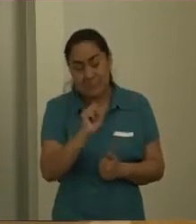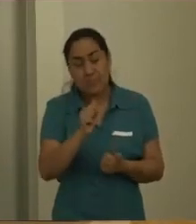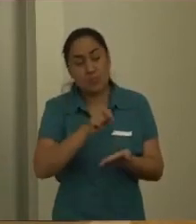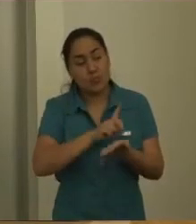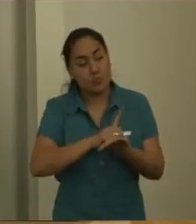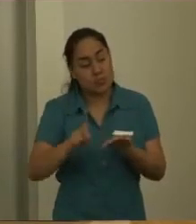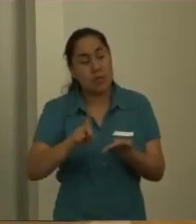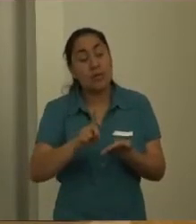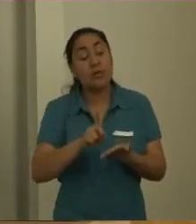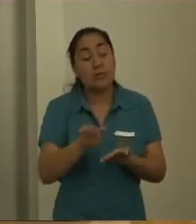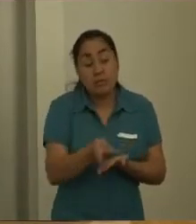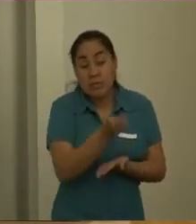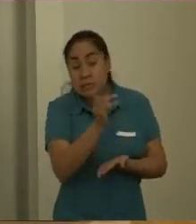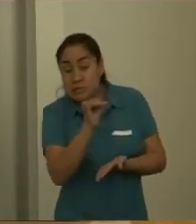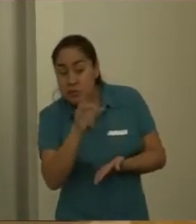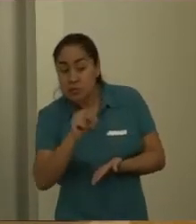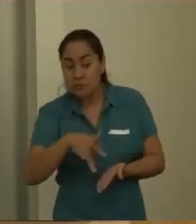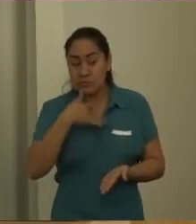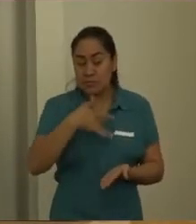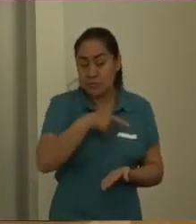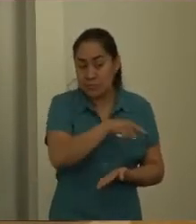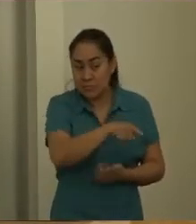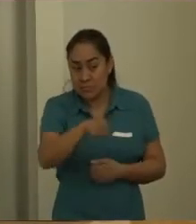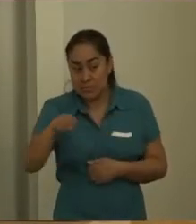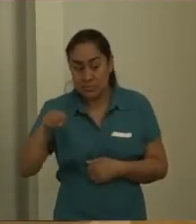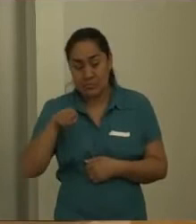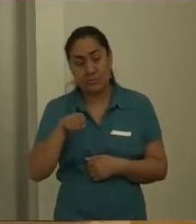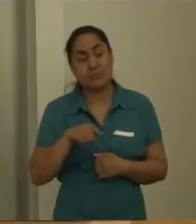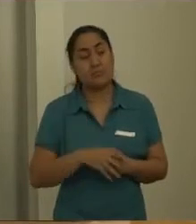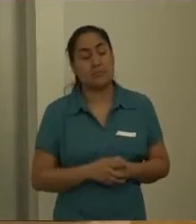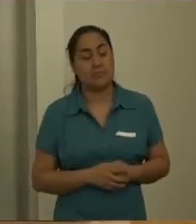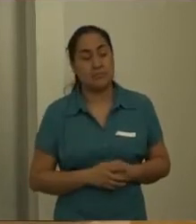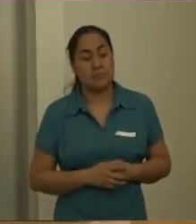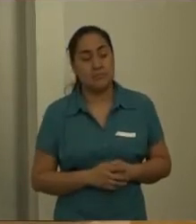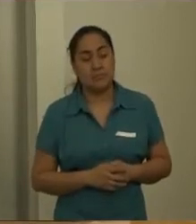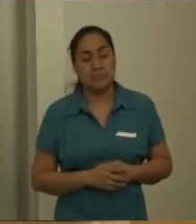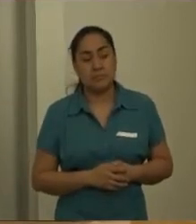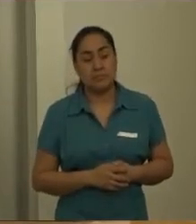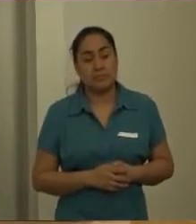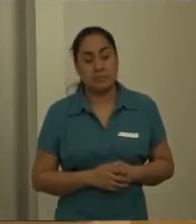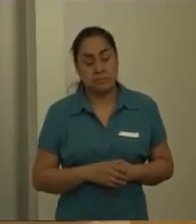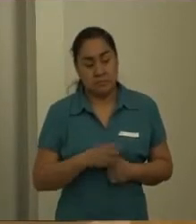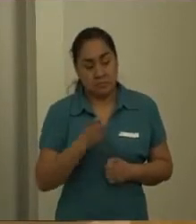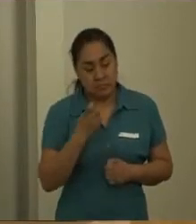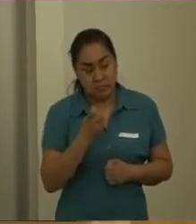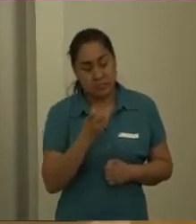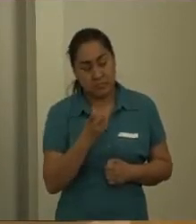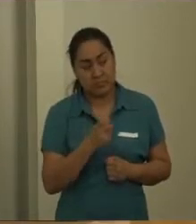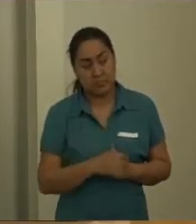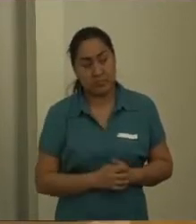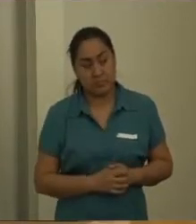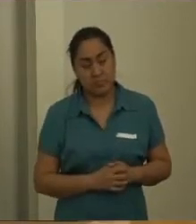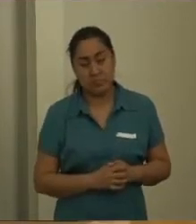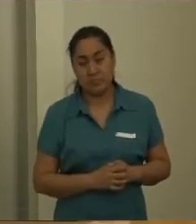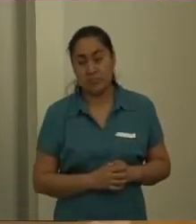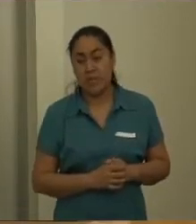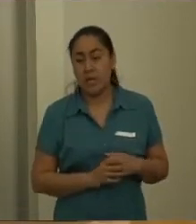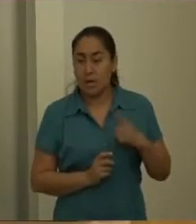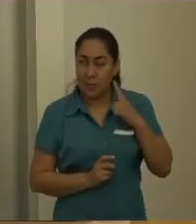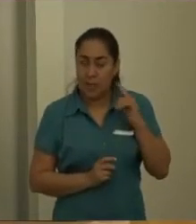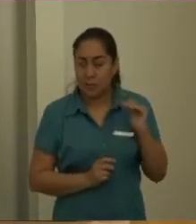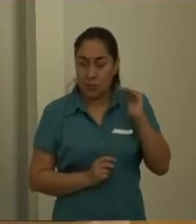consentimiento vaciando entonces el significado del proceso de consulta y